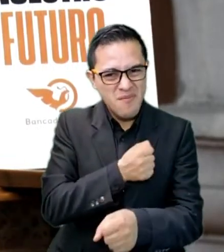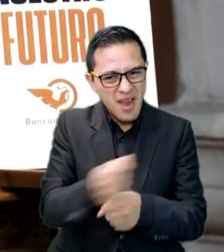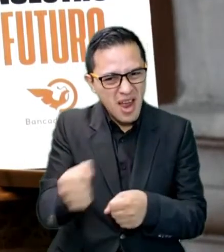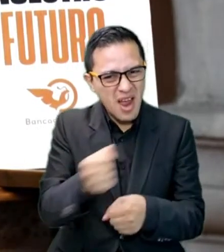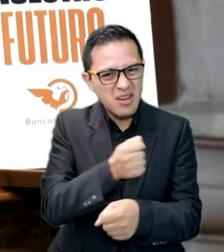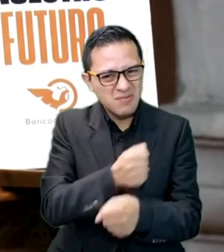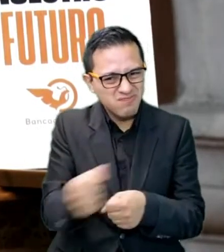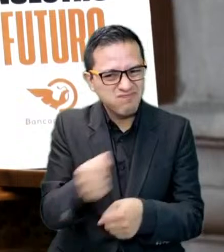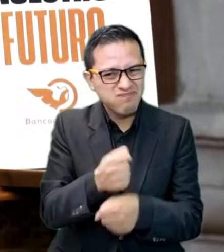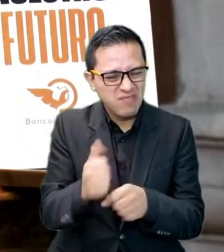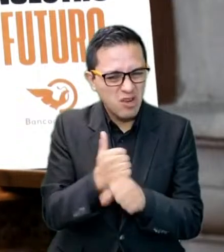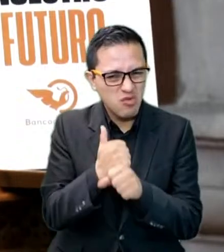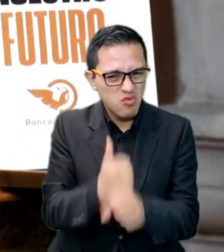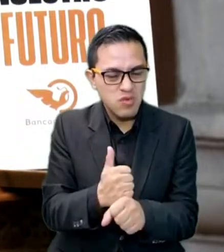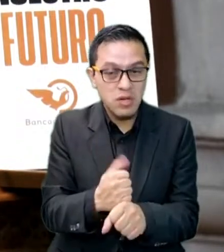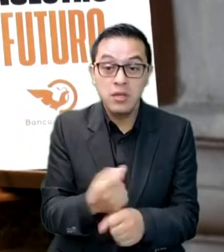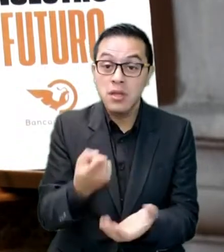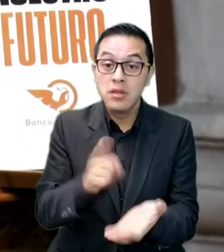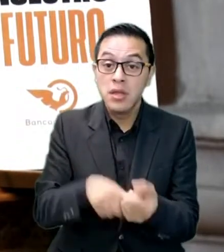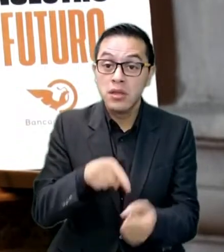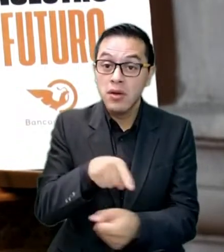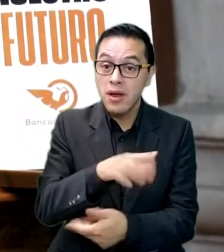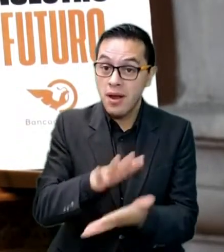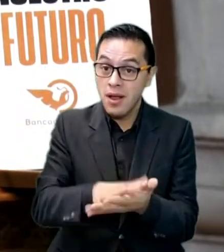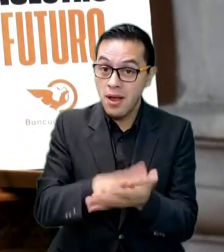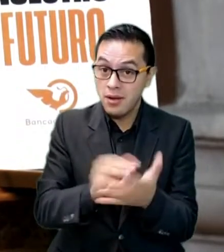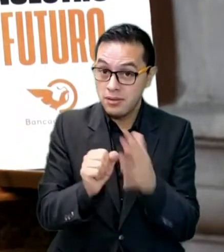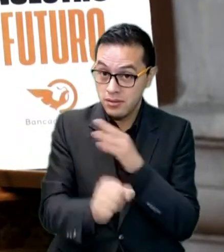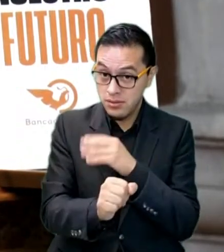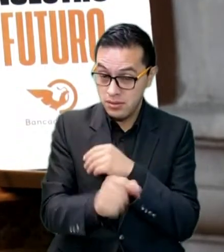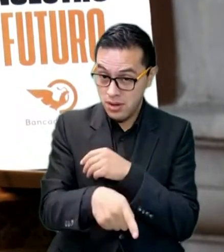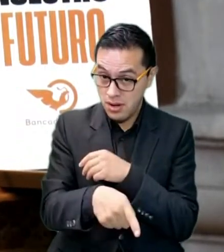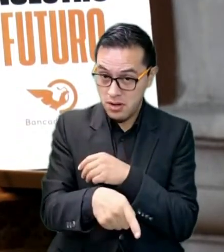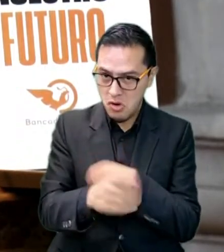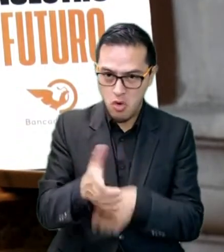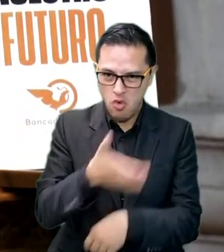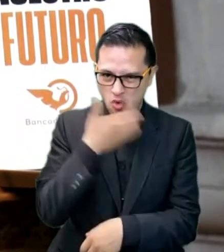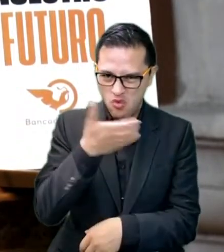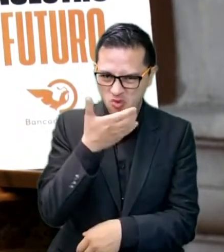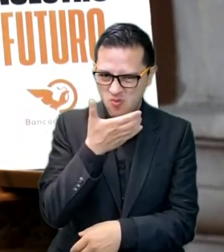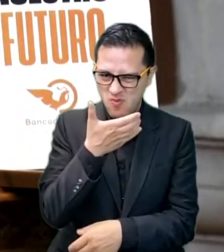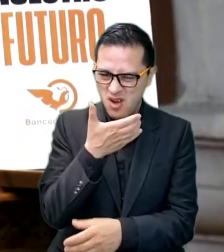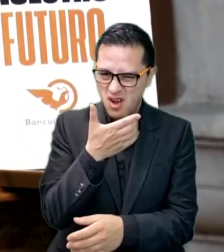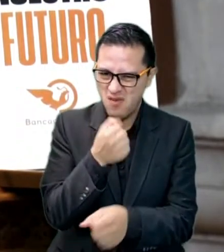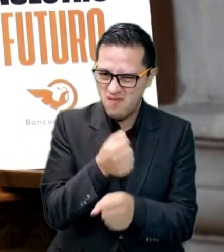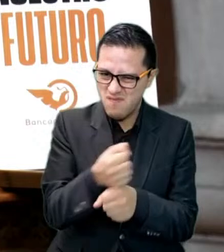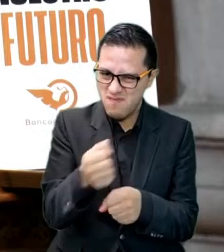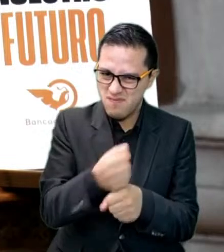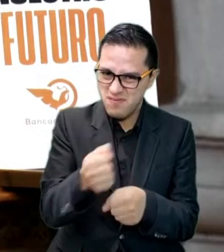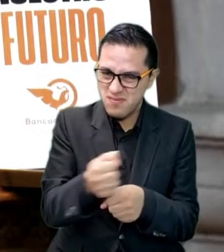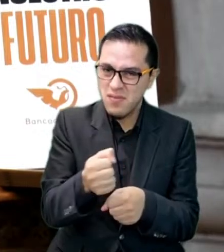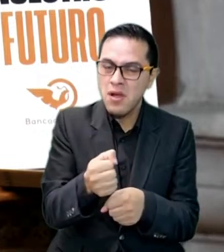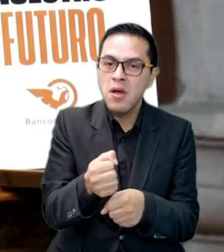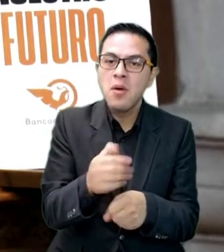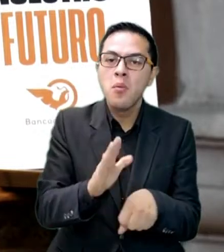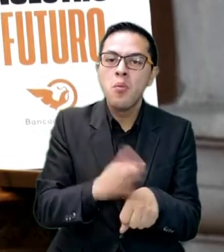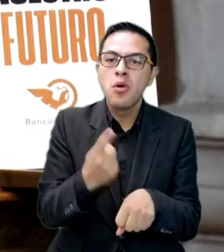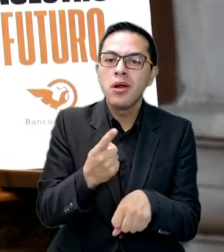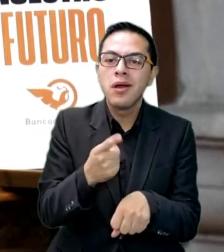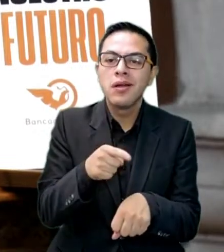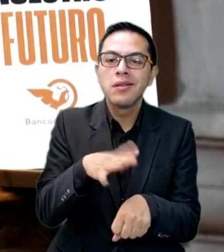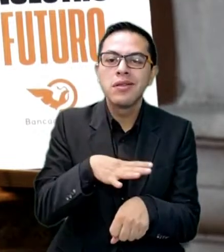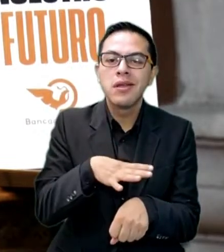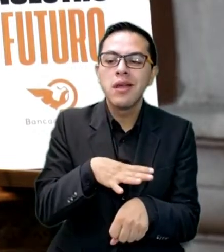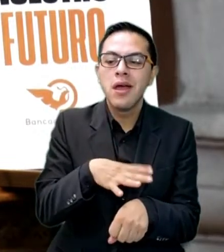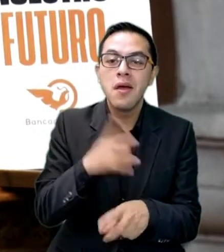extorsión se ha convertido en una práctica cotidiana, porque hay cobros por visitas, por protección, por